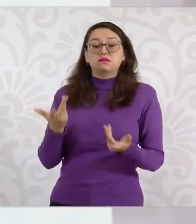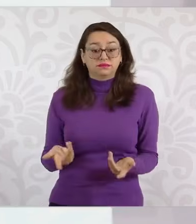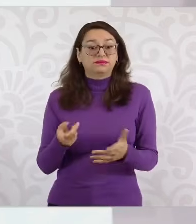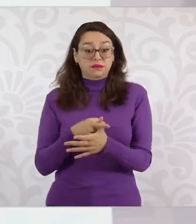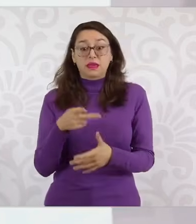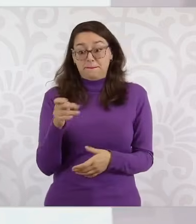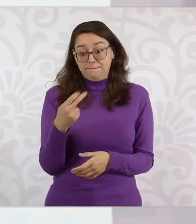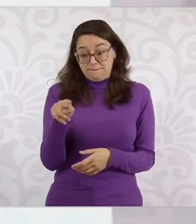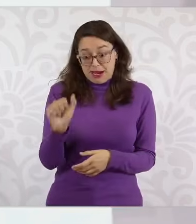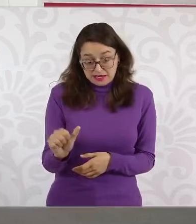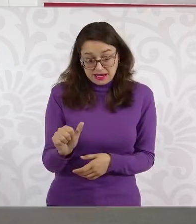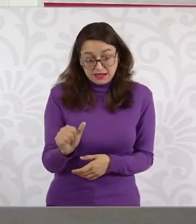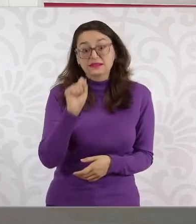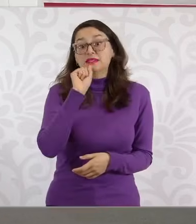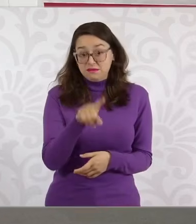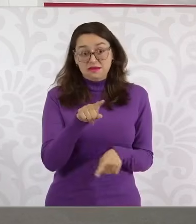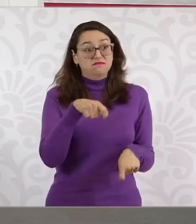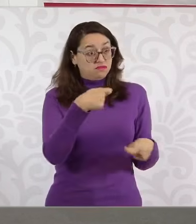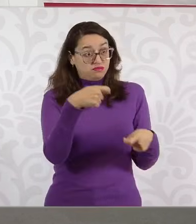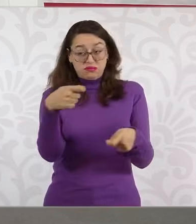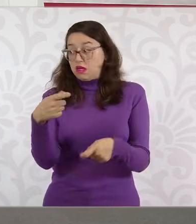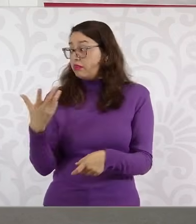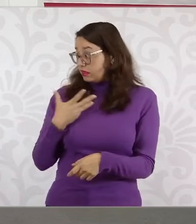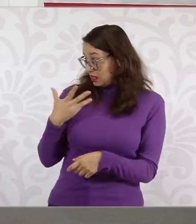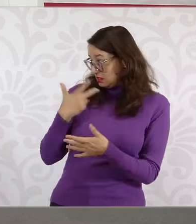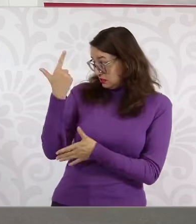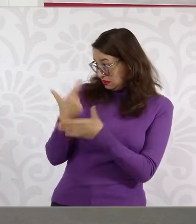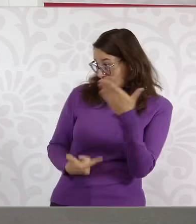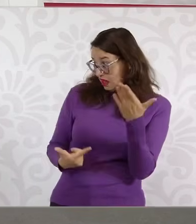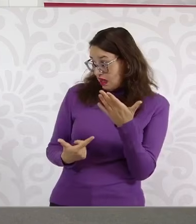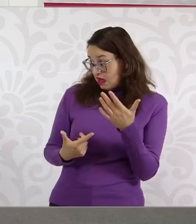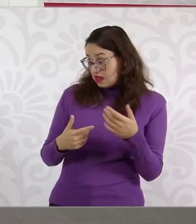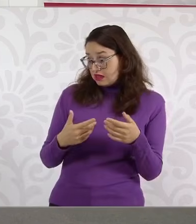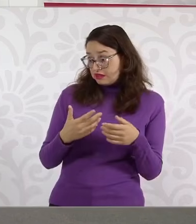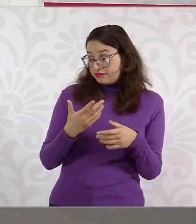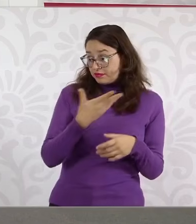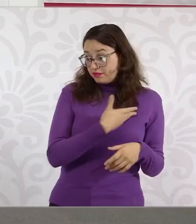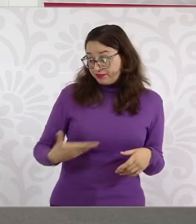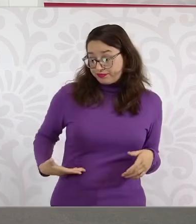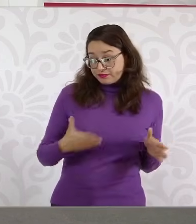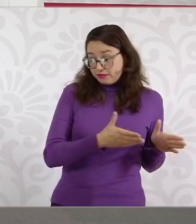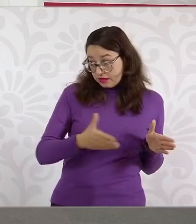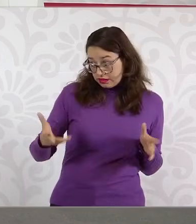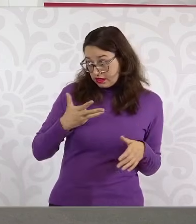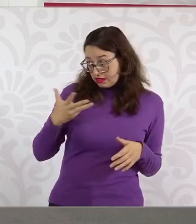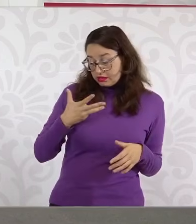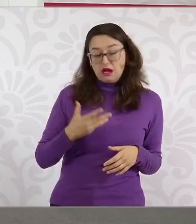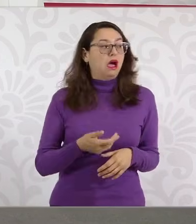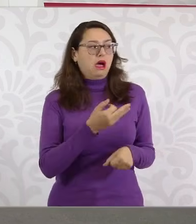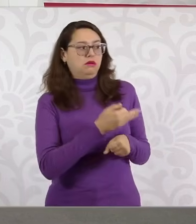Peña también. Ya después podemos decir cuánto, o los tres, ¿cuántos se dieron en cada sexenio? No lo tenemos en este momento, pero